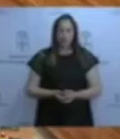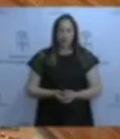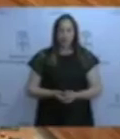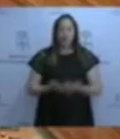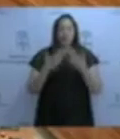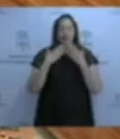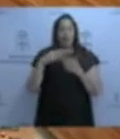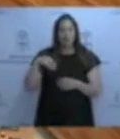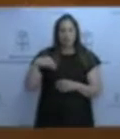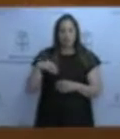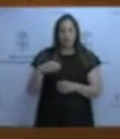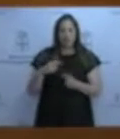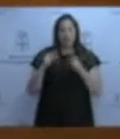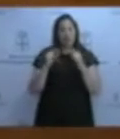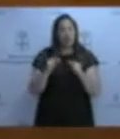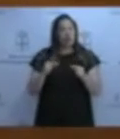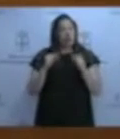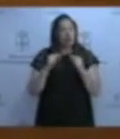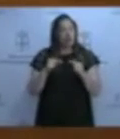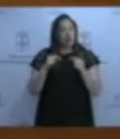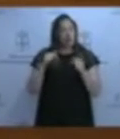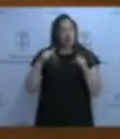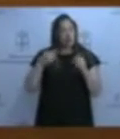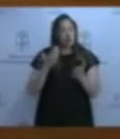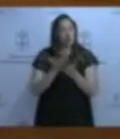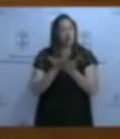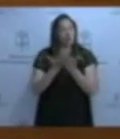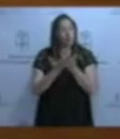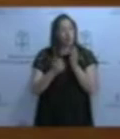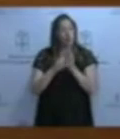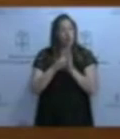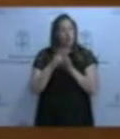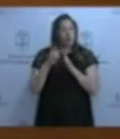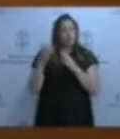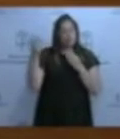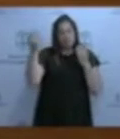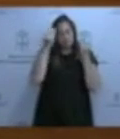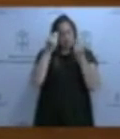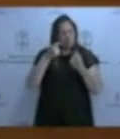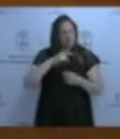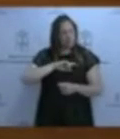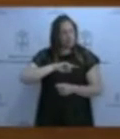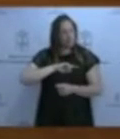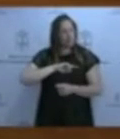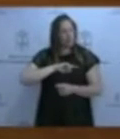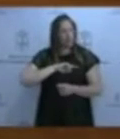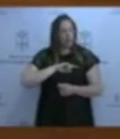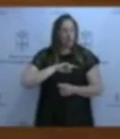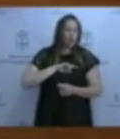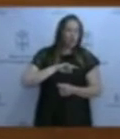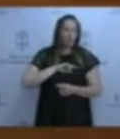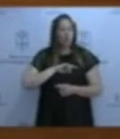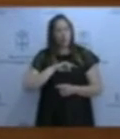Gracias, presidente. El debate que nos plantea esta proposición de ley sitúanos en un dilema